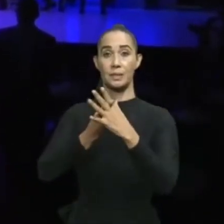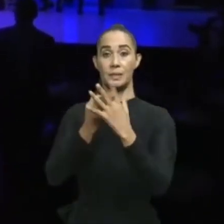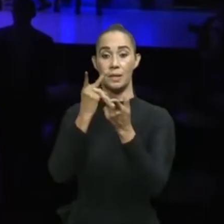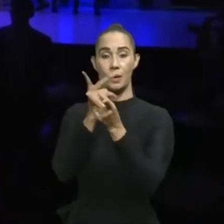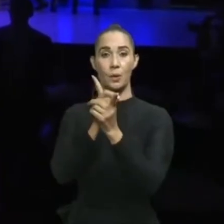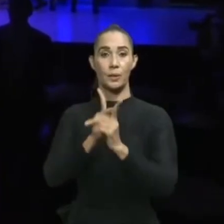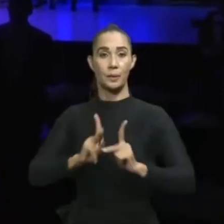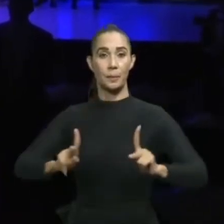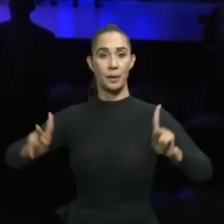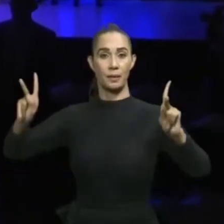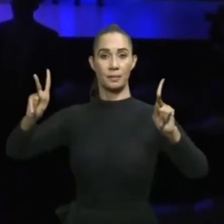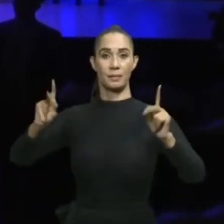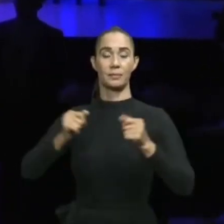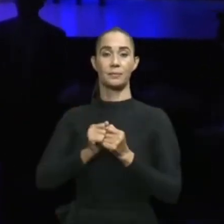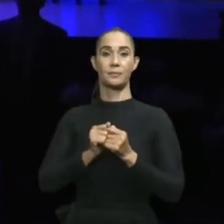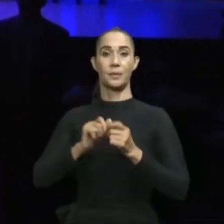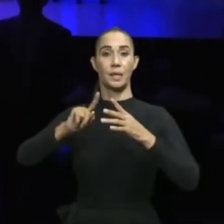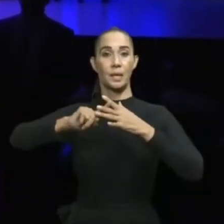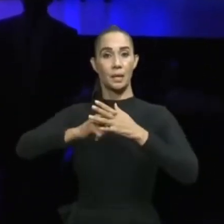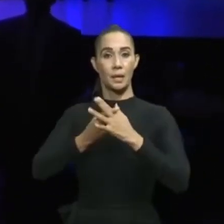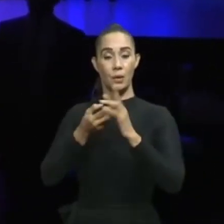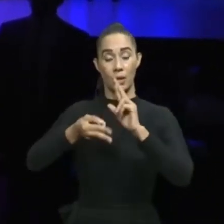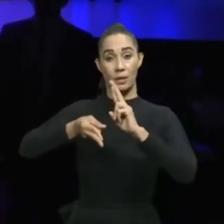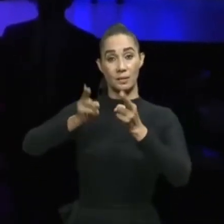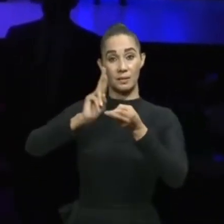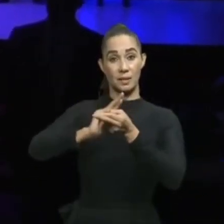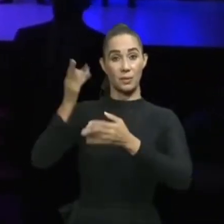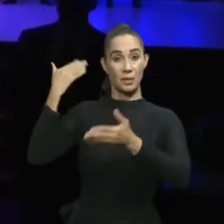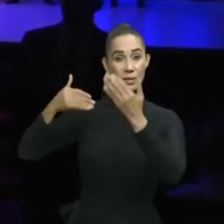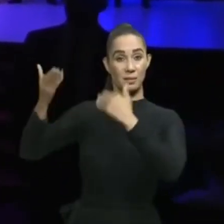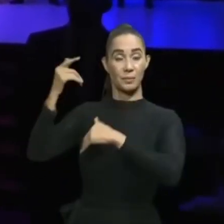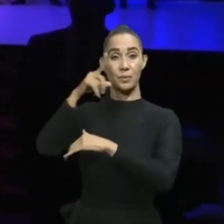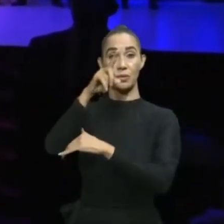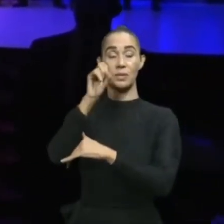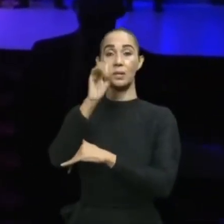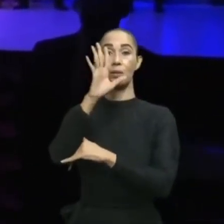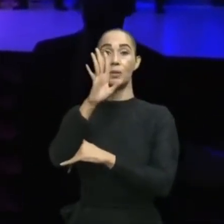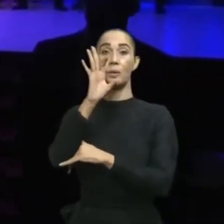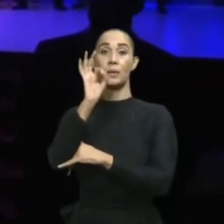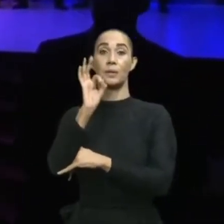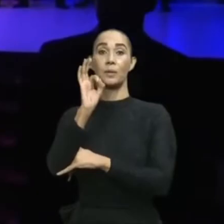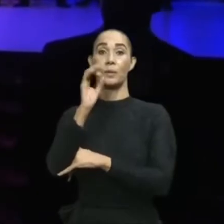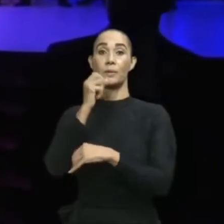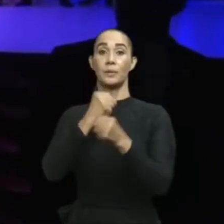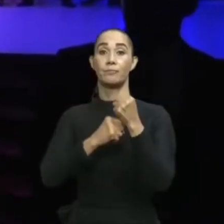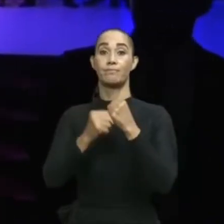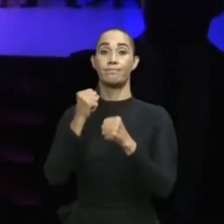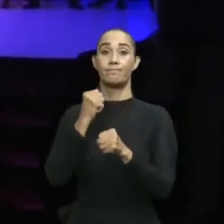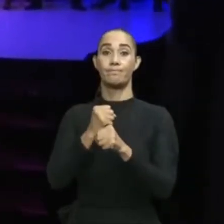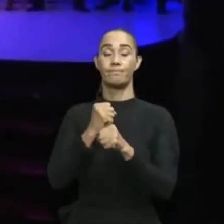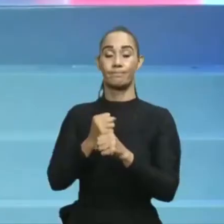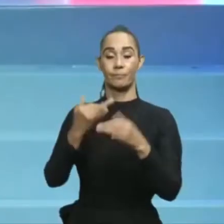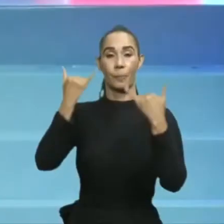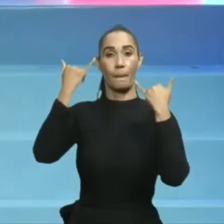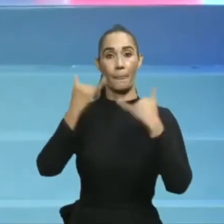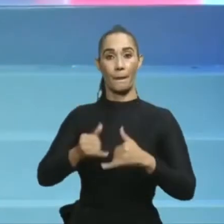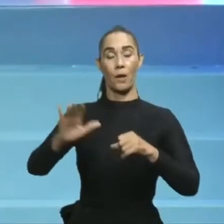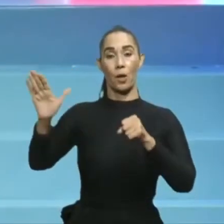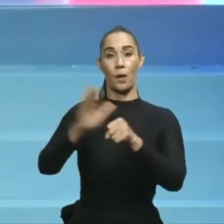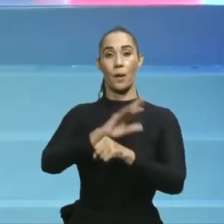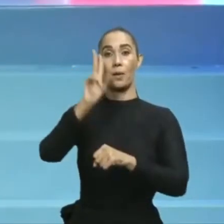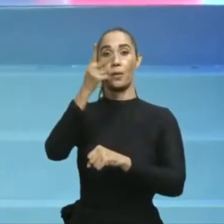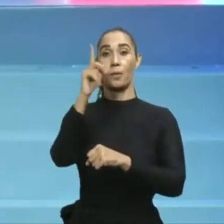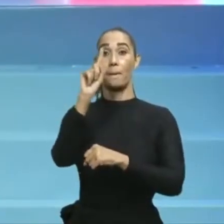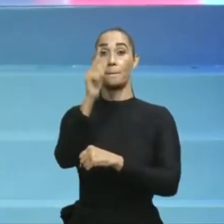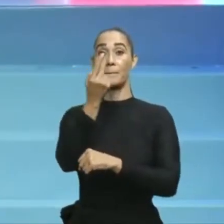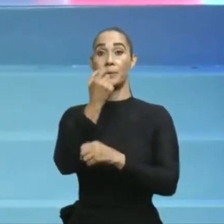patria y que dieron como comienzo a la restauración hace 159 años y hoy completamos los dos primeros años